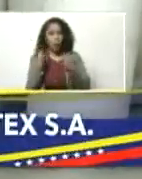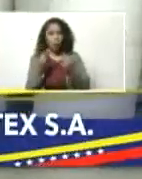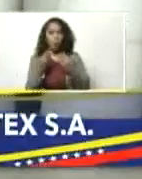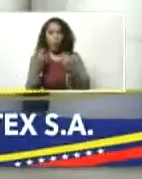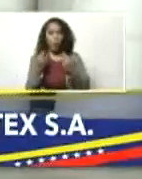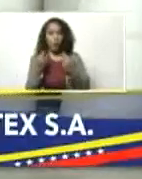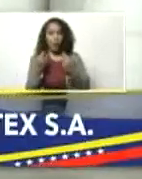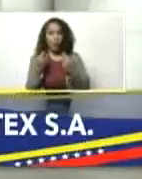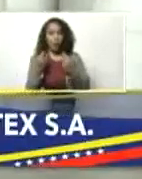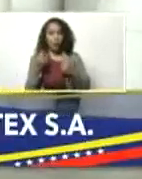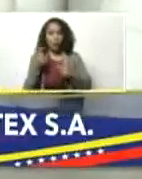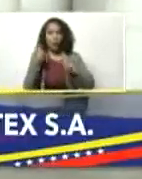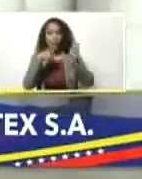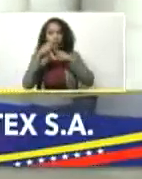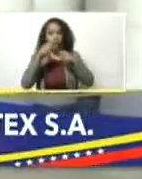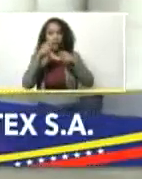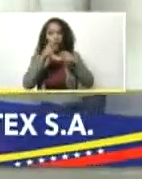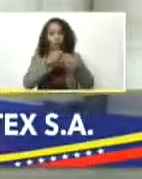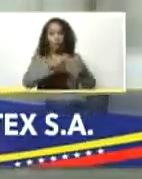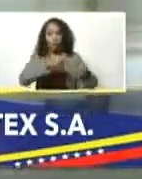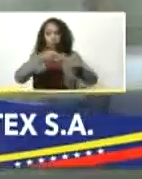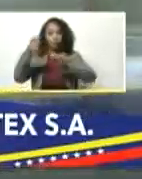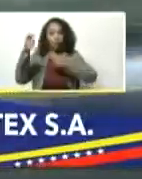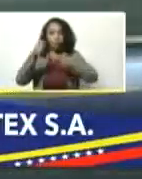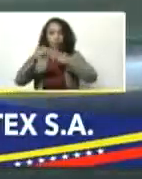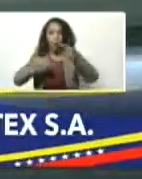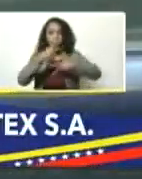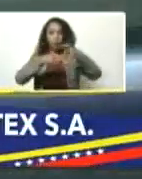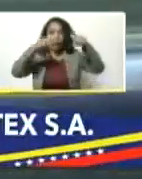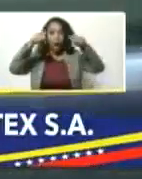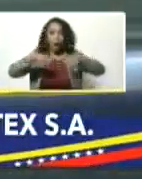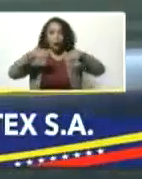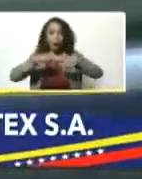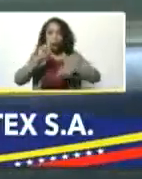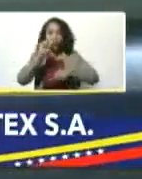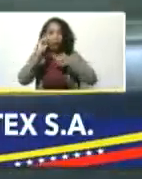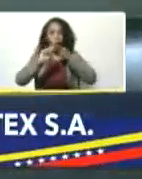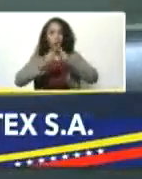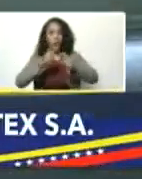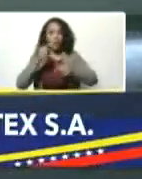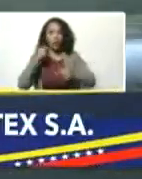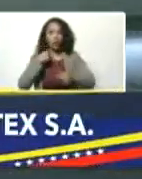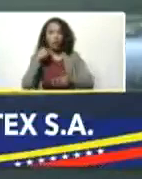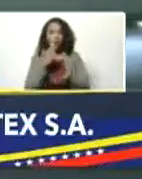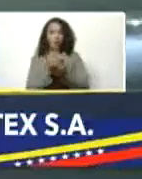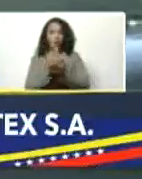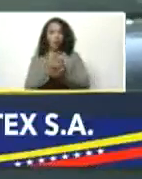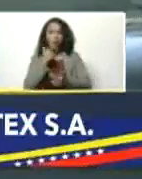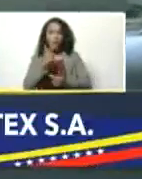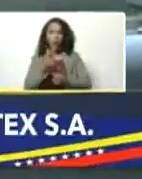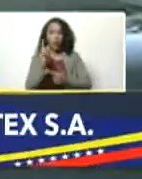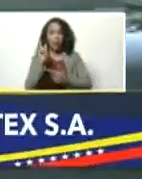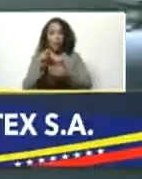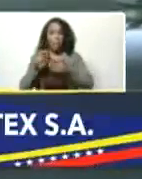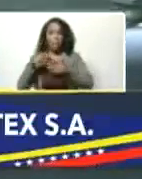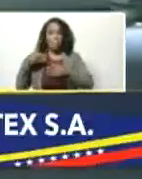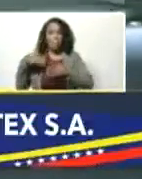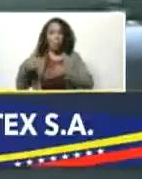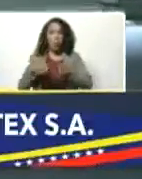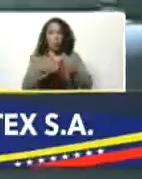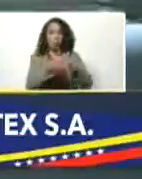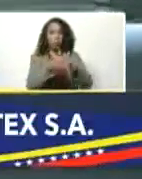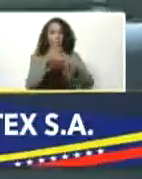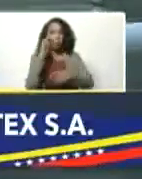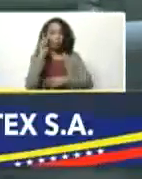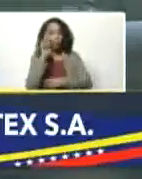con calidad de exportación. Lo que se produce aquí, una cosa, como yo siempre digo, es caminar estos espacios. Una cosa